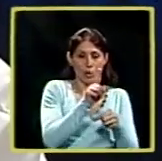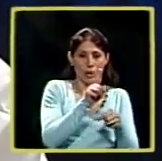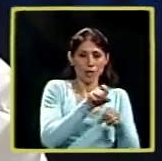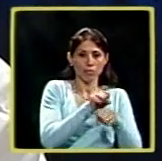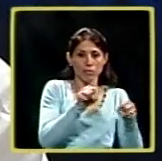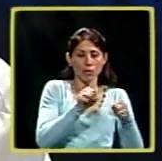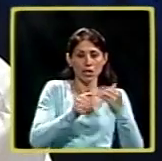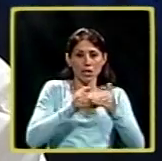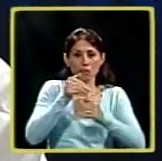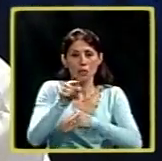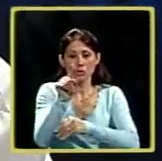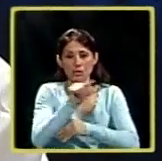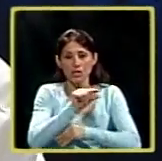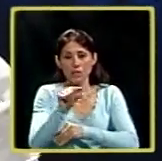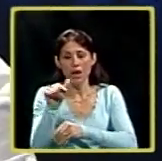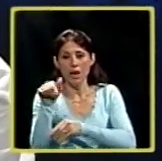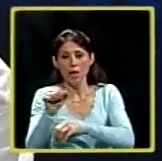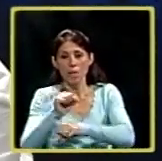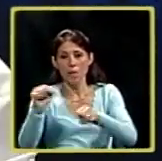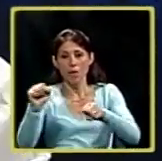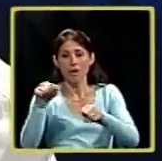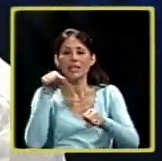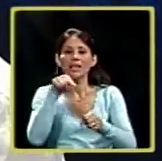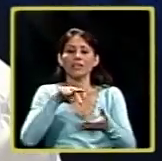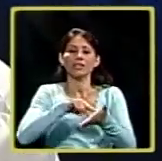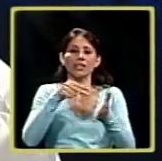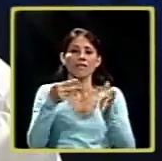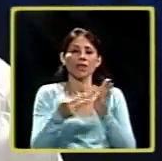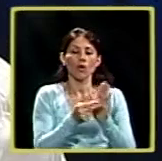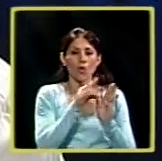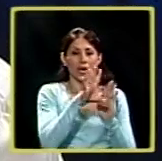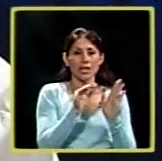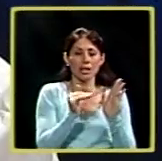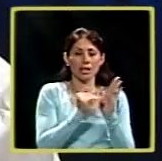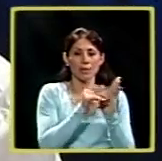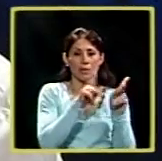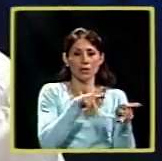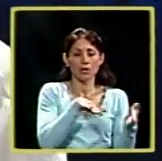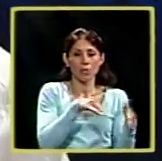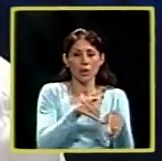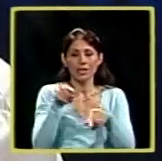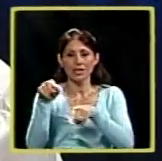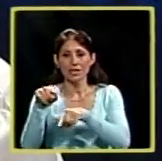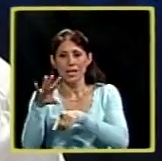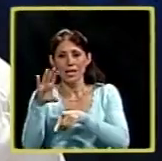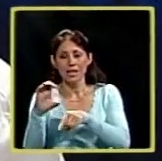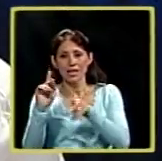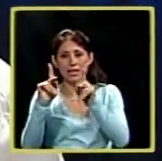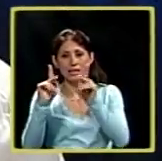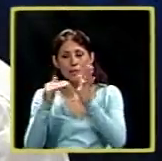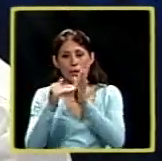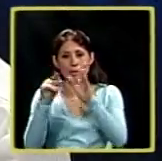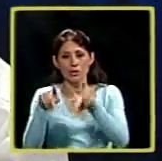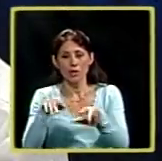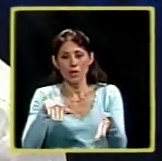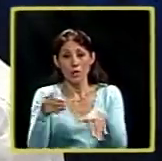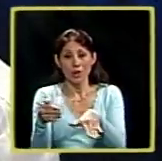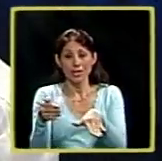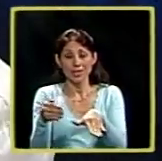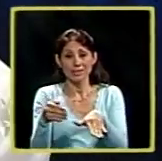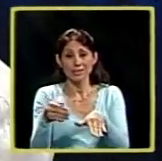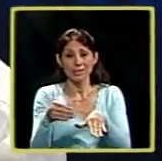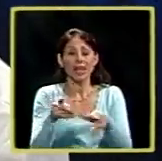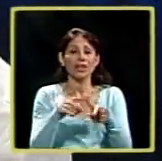que representó 500.000 muertos cada una de estas bombas, de modo que, pues, ejemplo más claro de